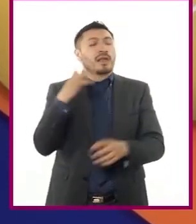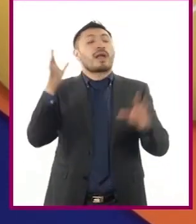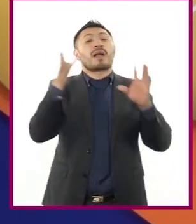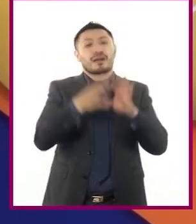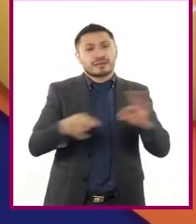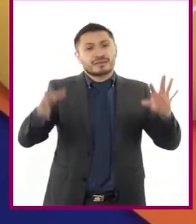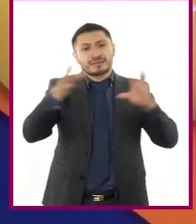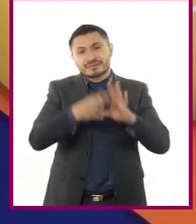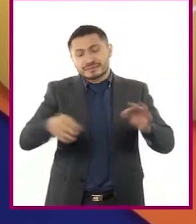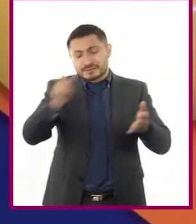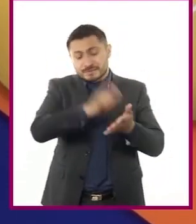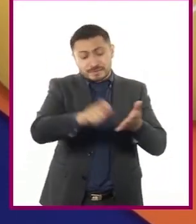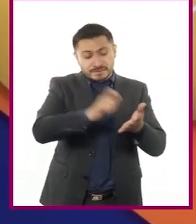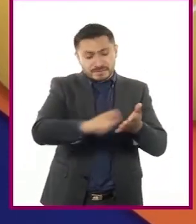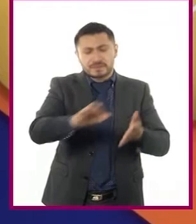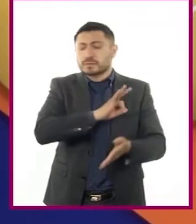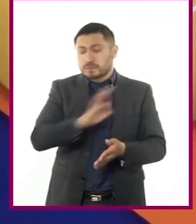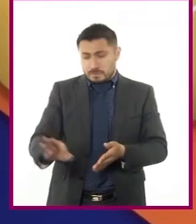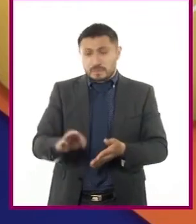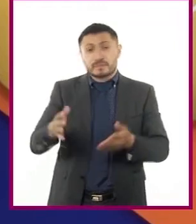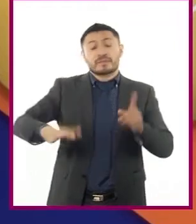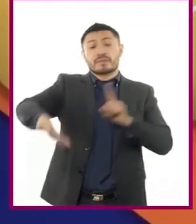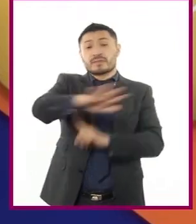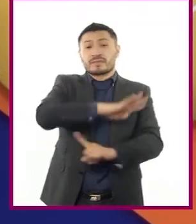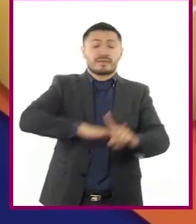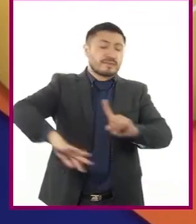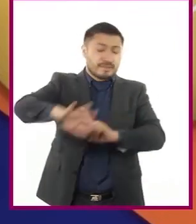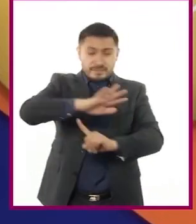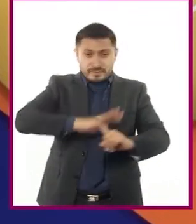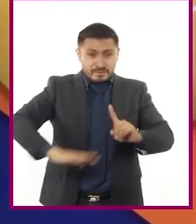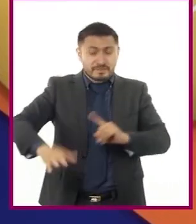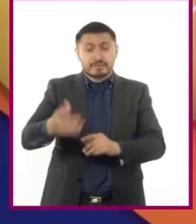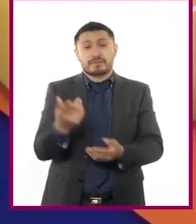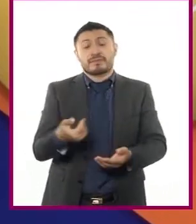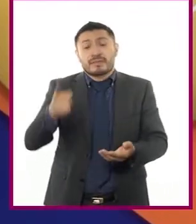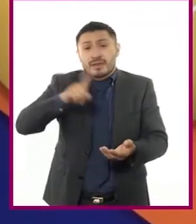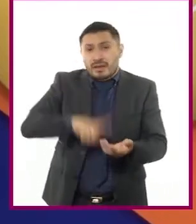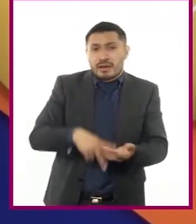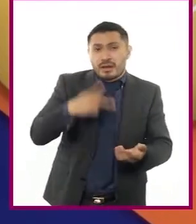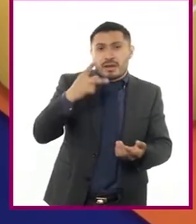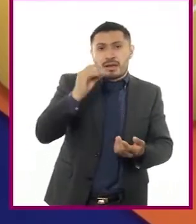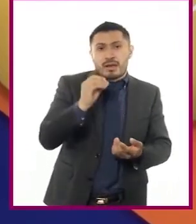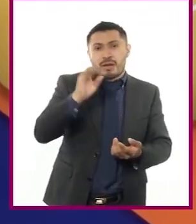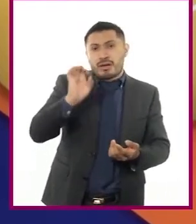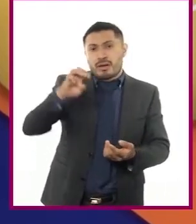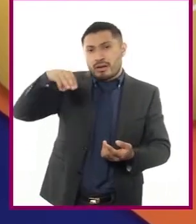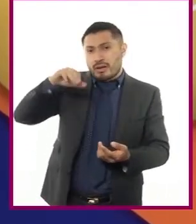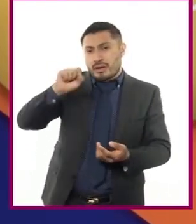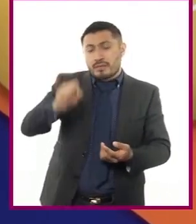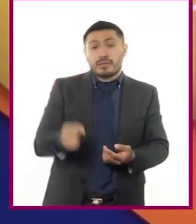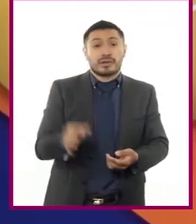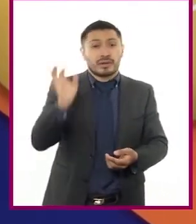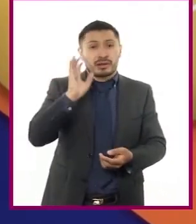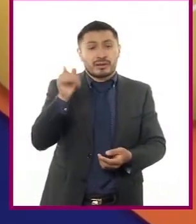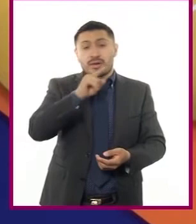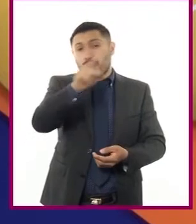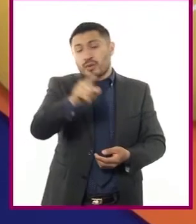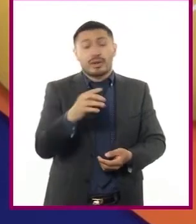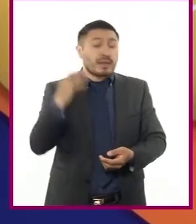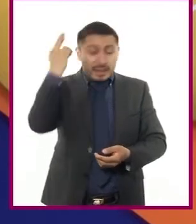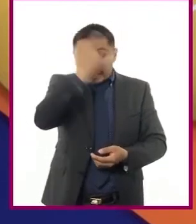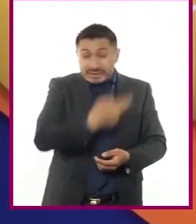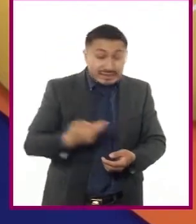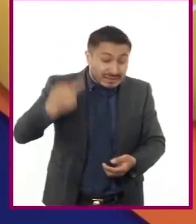describir por escrito el mundo social que se esconde detrás de los poemas que les encomienden,